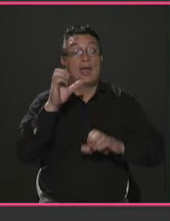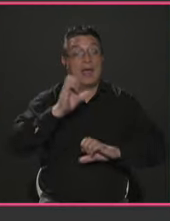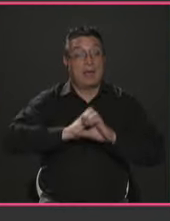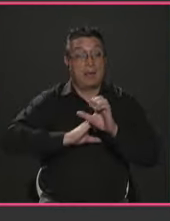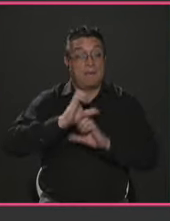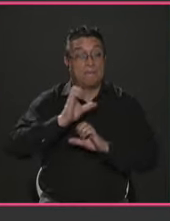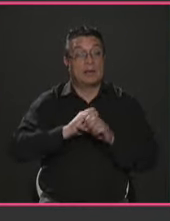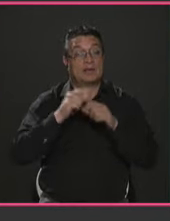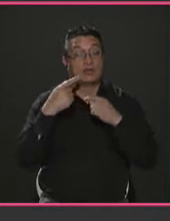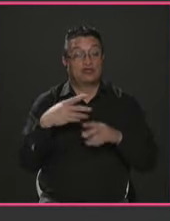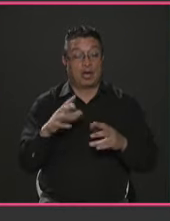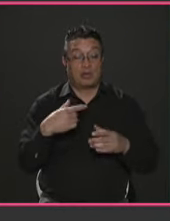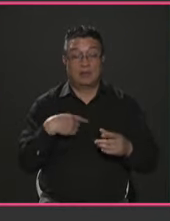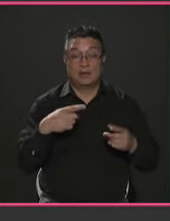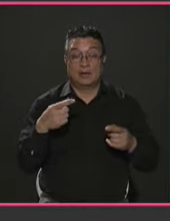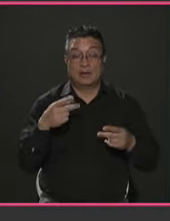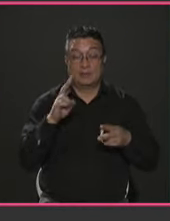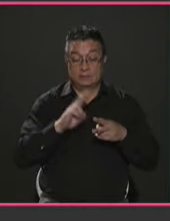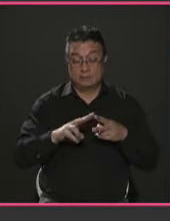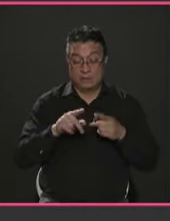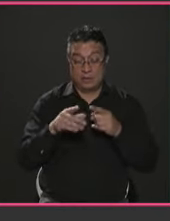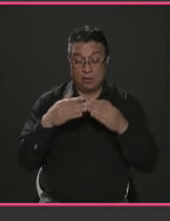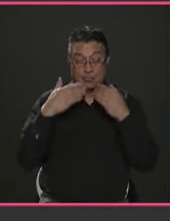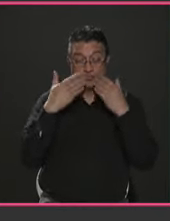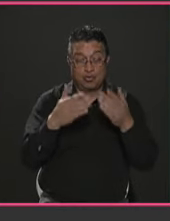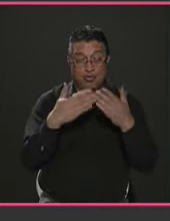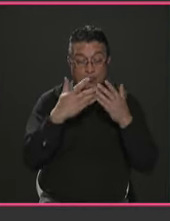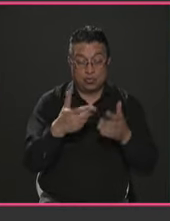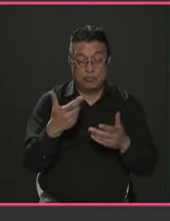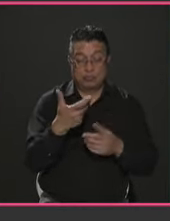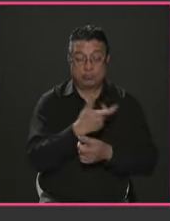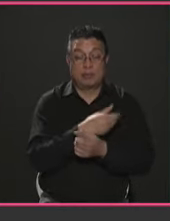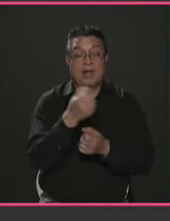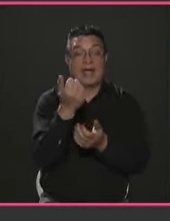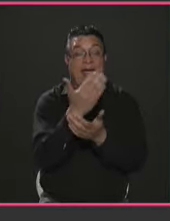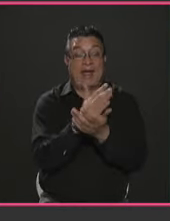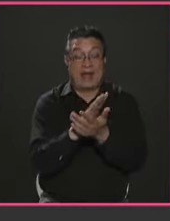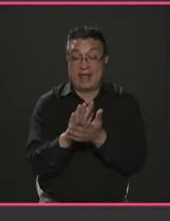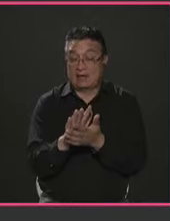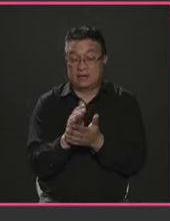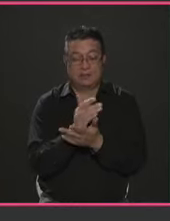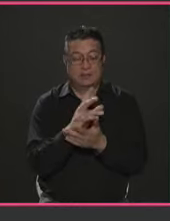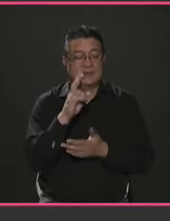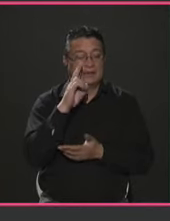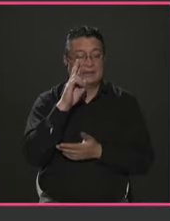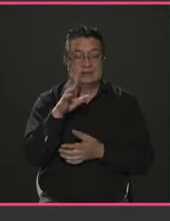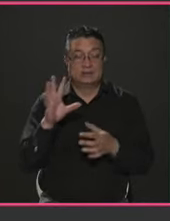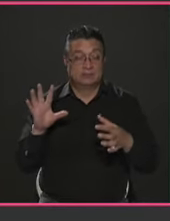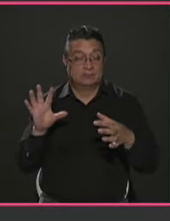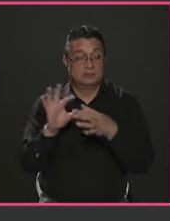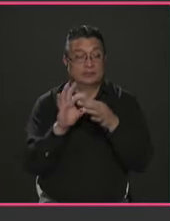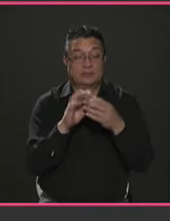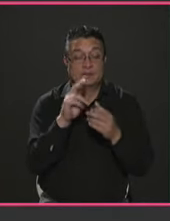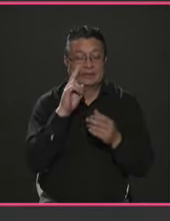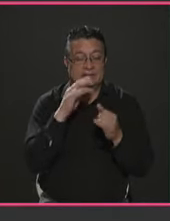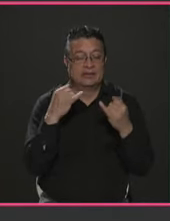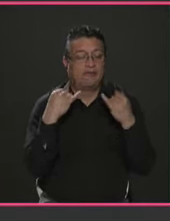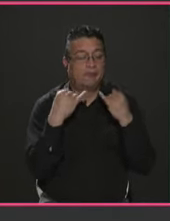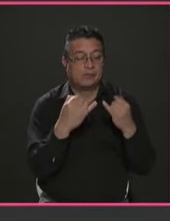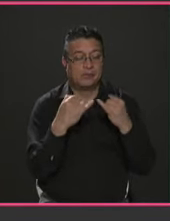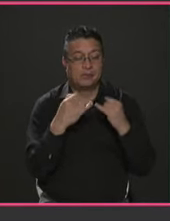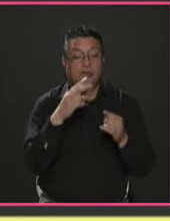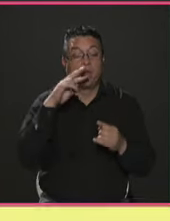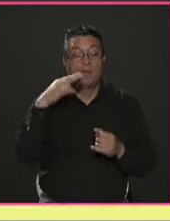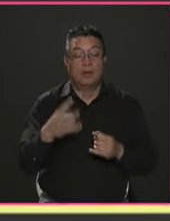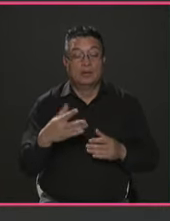desarrollando este tratamiento está entregando estos anticuerpos gratuitamente sin ningú tipo deción de información de